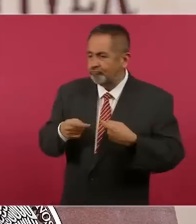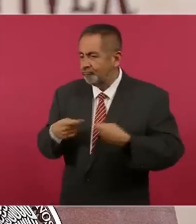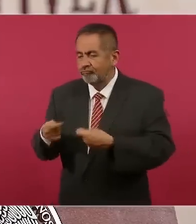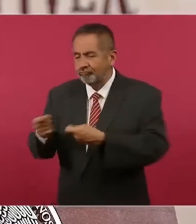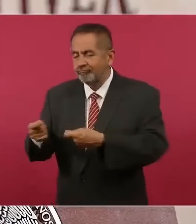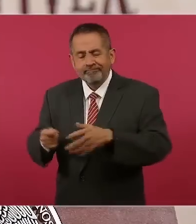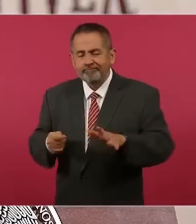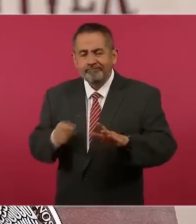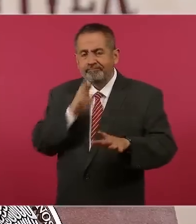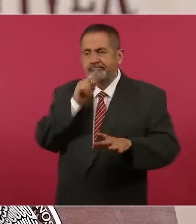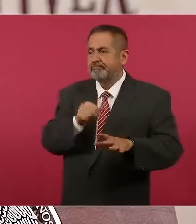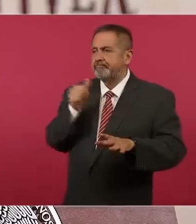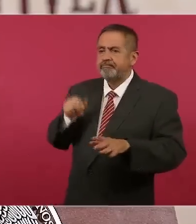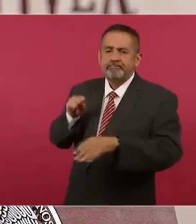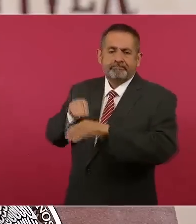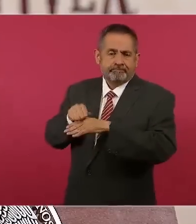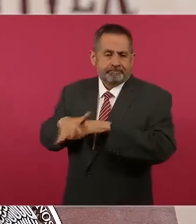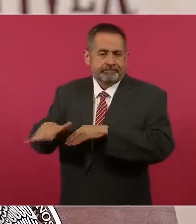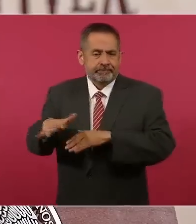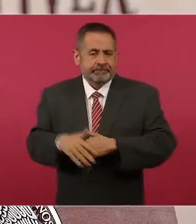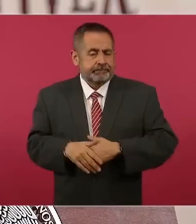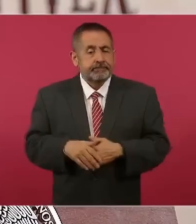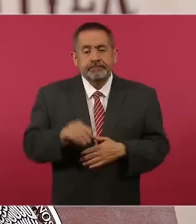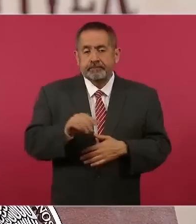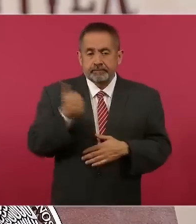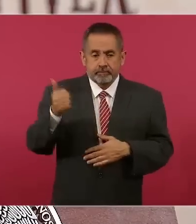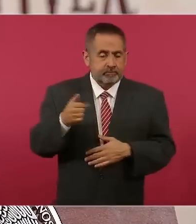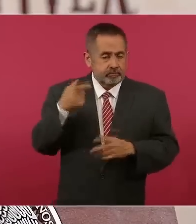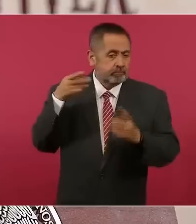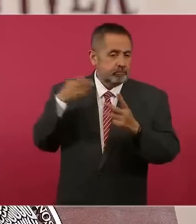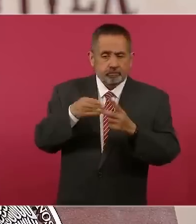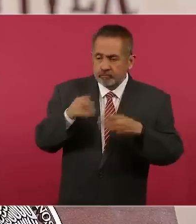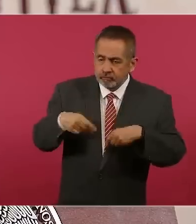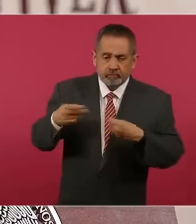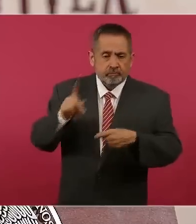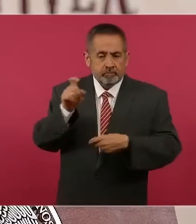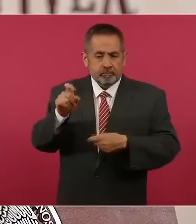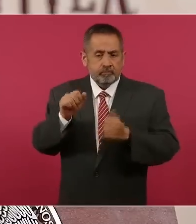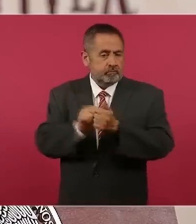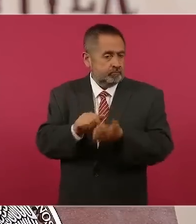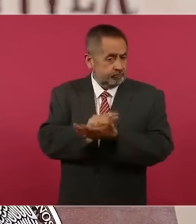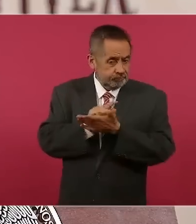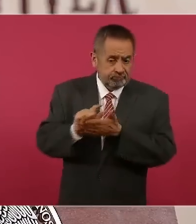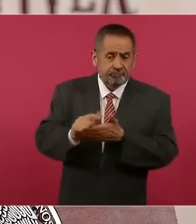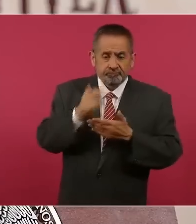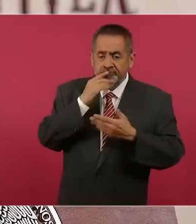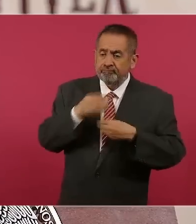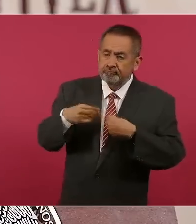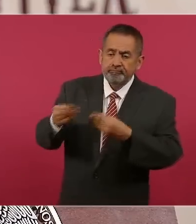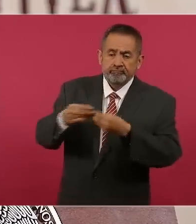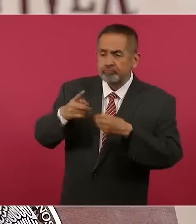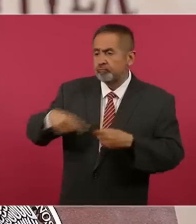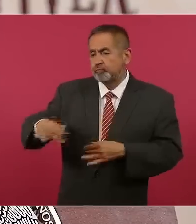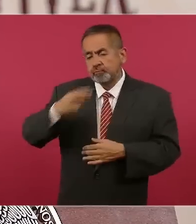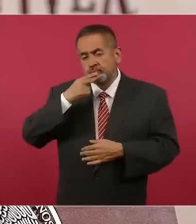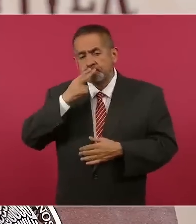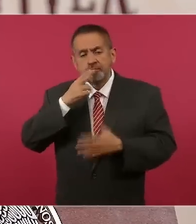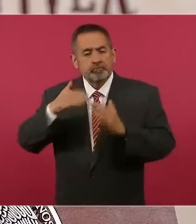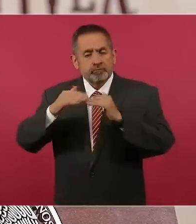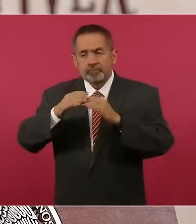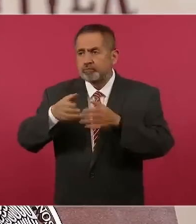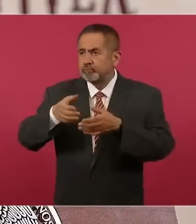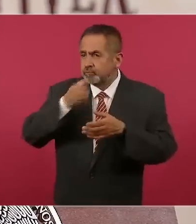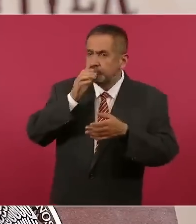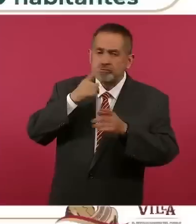permanente. Otro de los objetivos será garantizar el abastecimiento y la calidad del agua para uso doméstico de las familias.